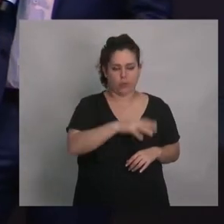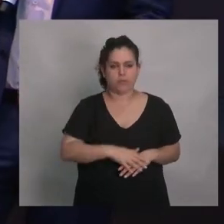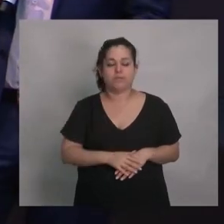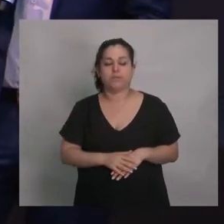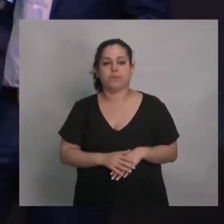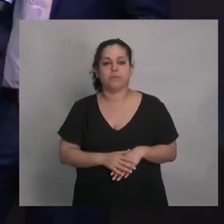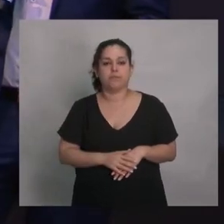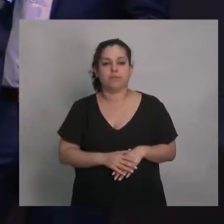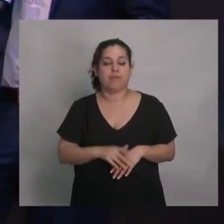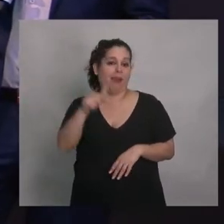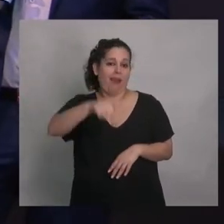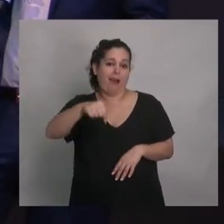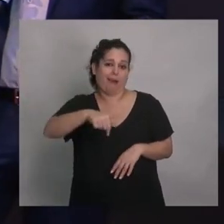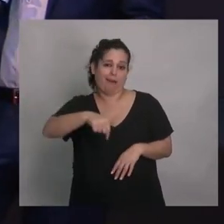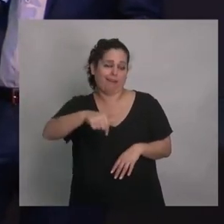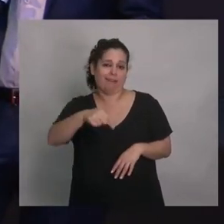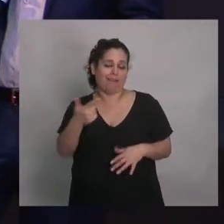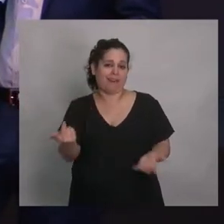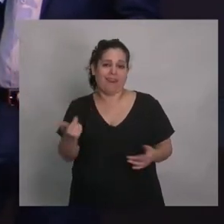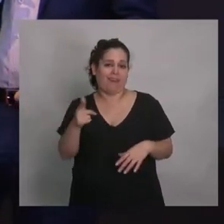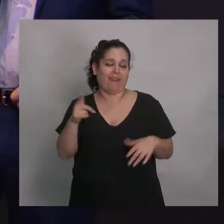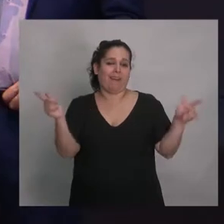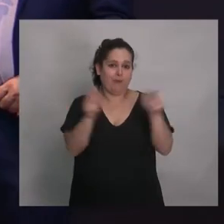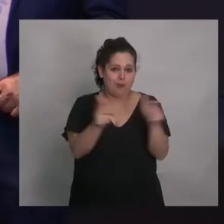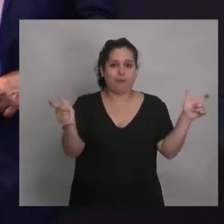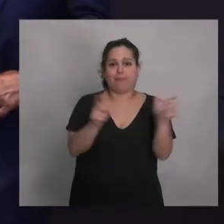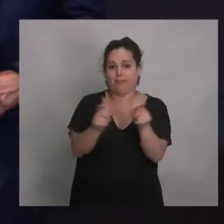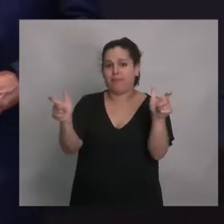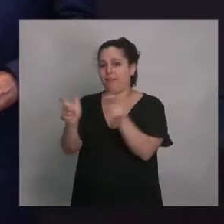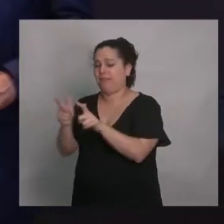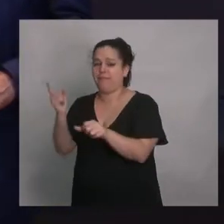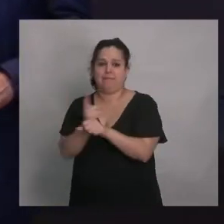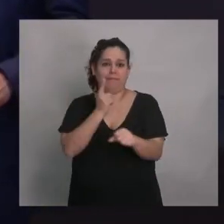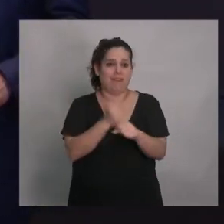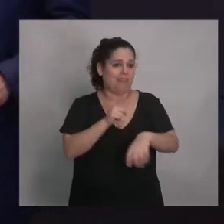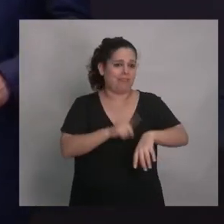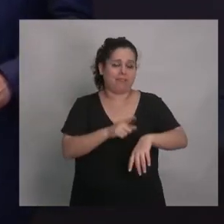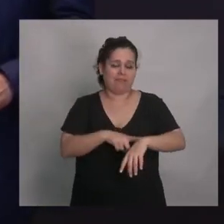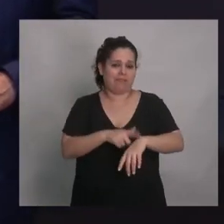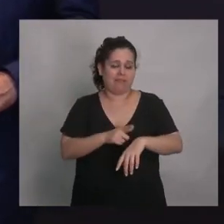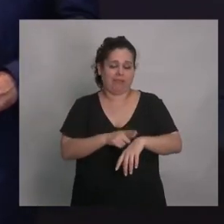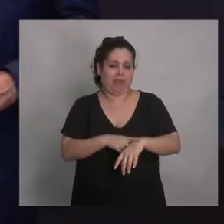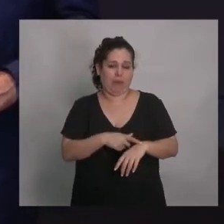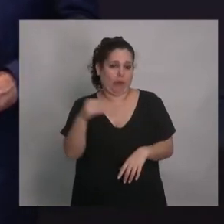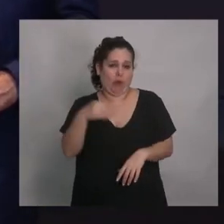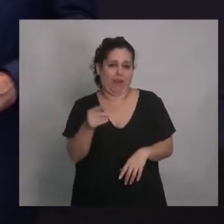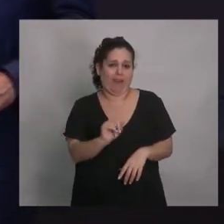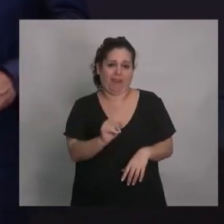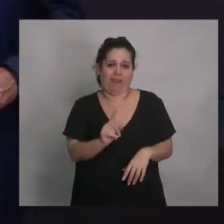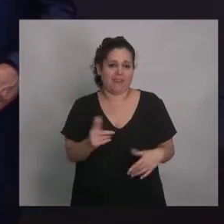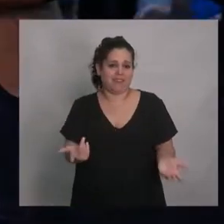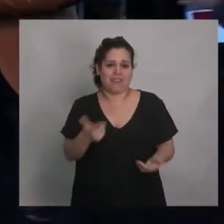ahora no la alcanzada por las reuniones oficiales el tiempo sigue sin alcanzarle ernesto samper